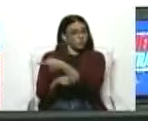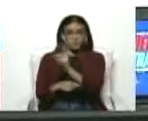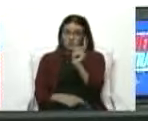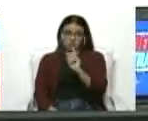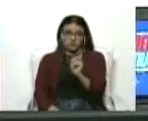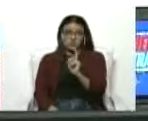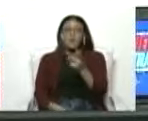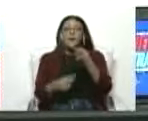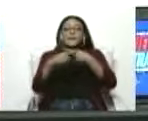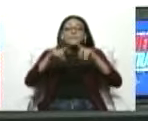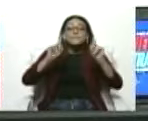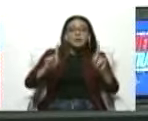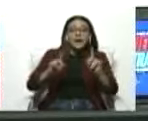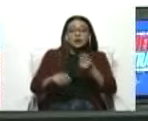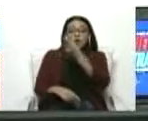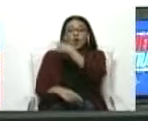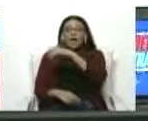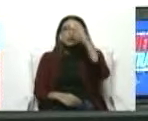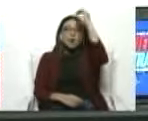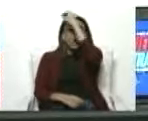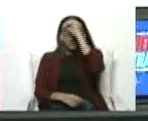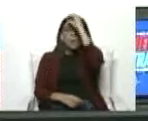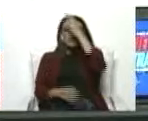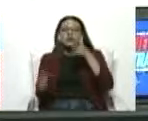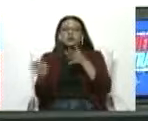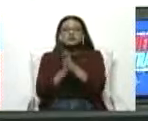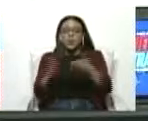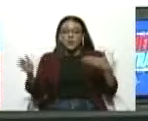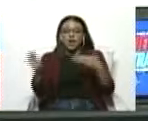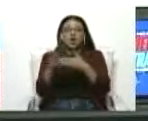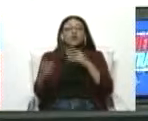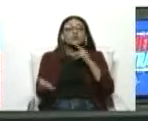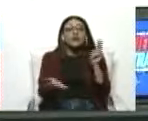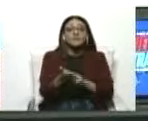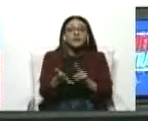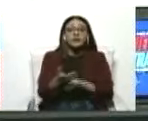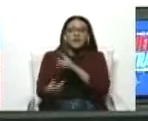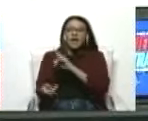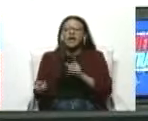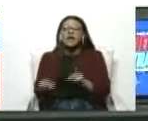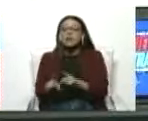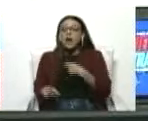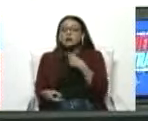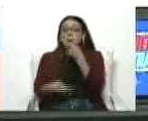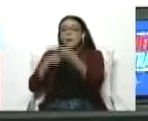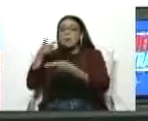esas opiniones que van en contra de la realidad normalmente terminan estrelladas. Son como los fake news, pues.